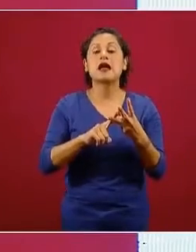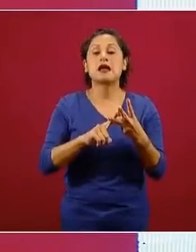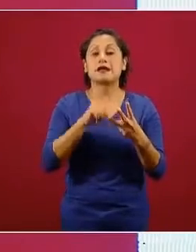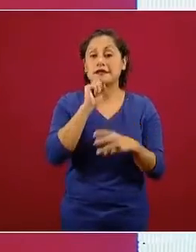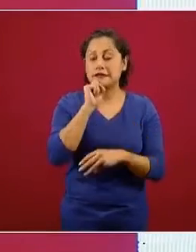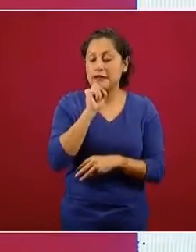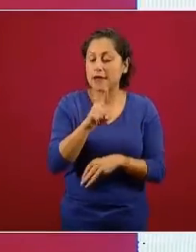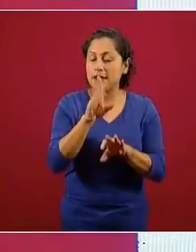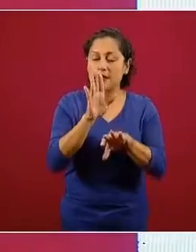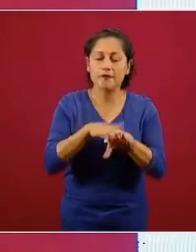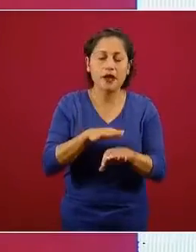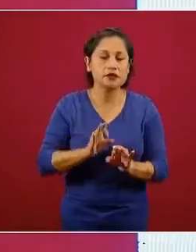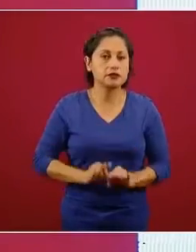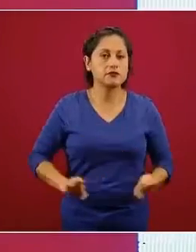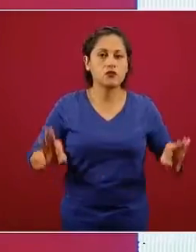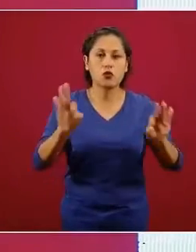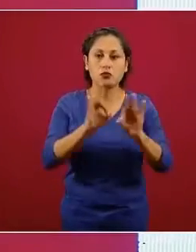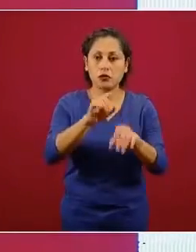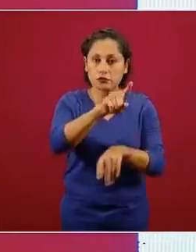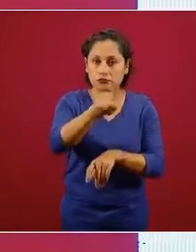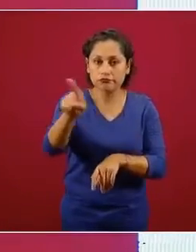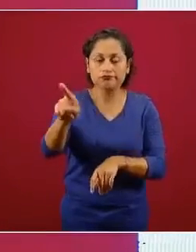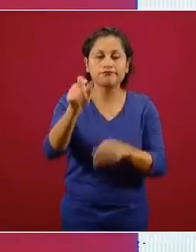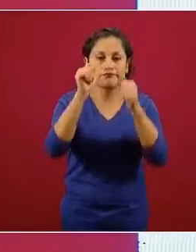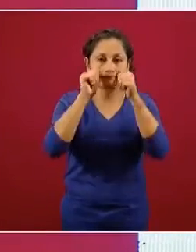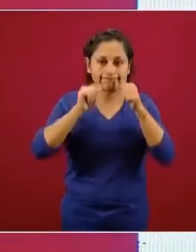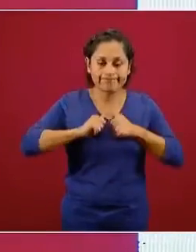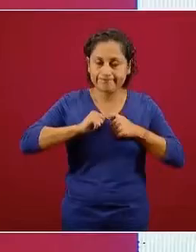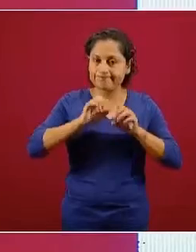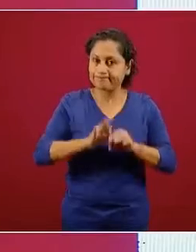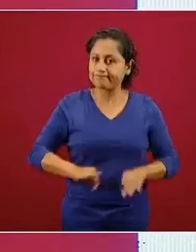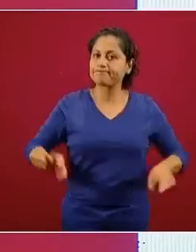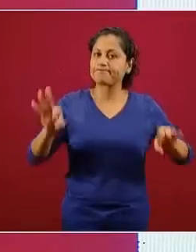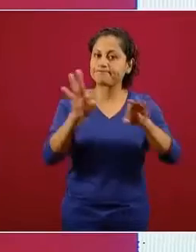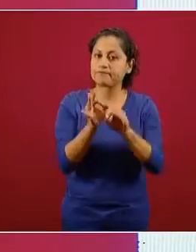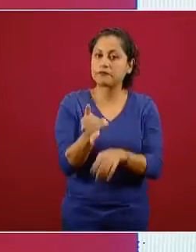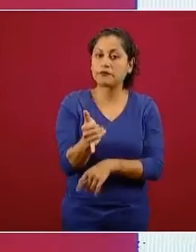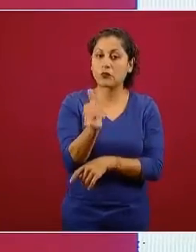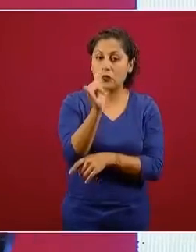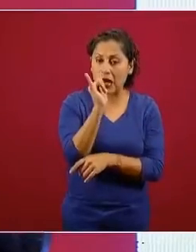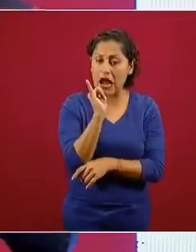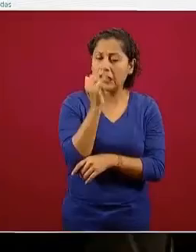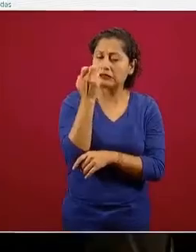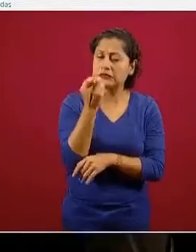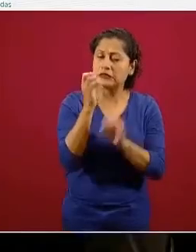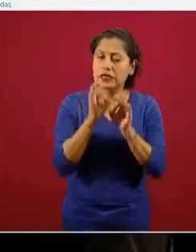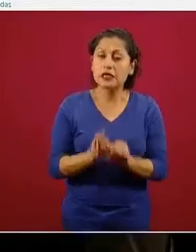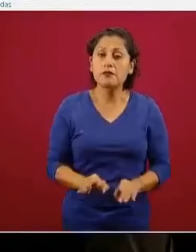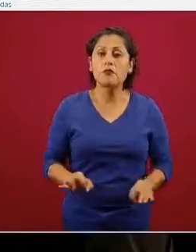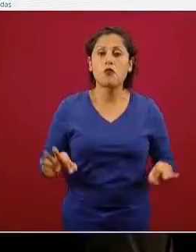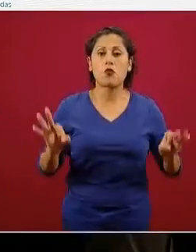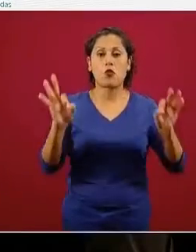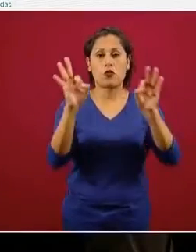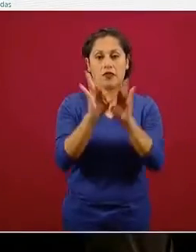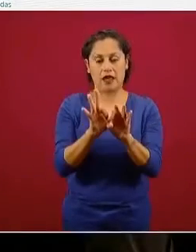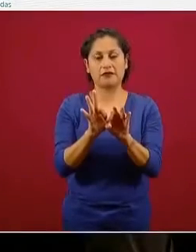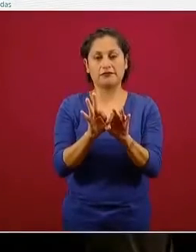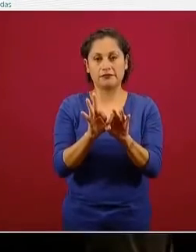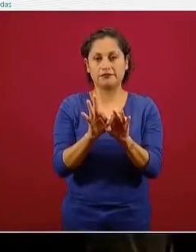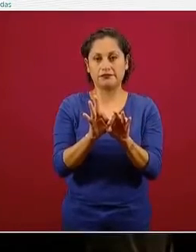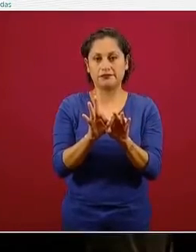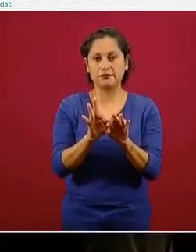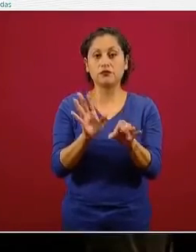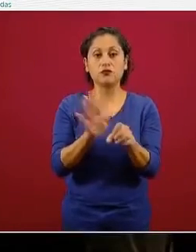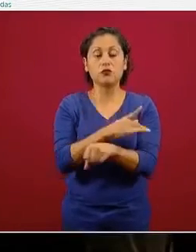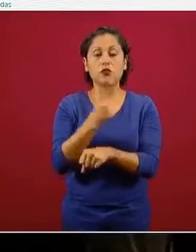todas las ciudadanas y ciudadanos, hidratarse es fundamental. Estamos hablando de que normalmente las